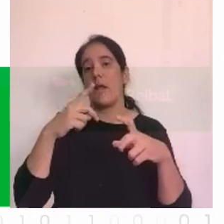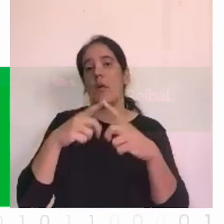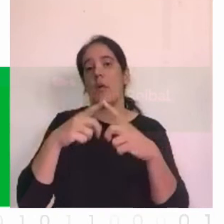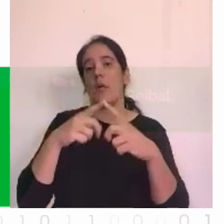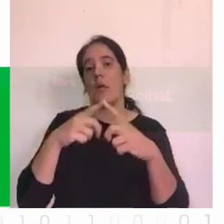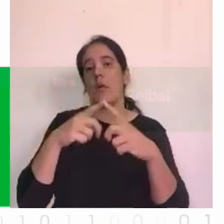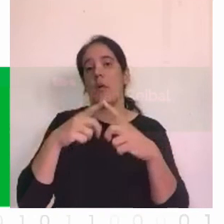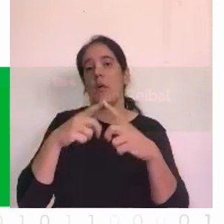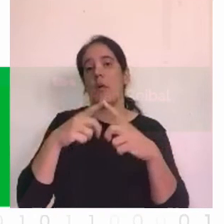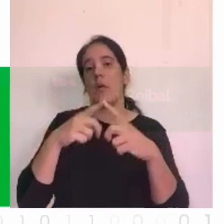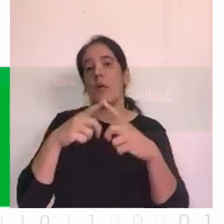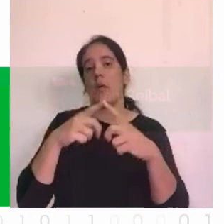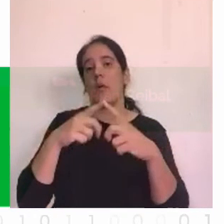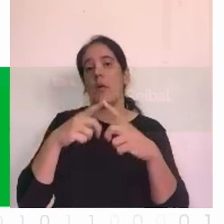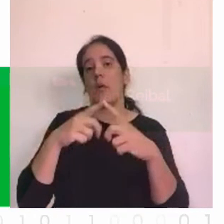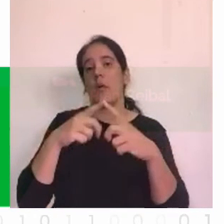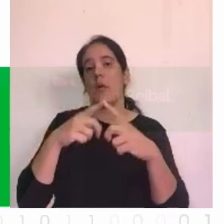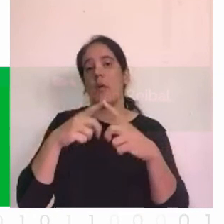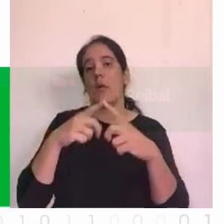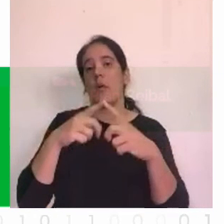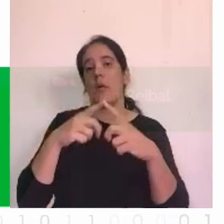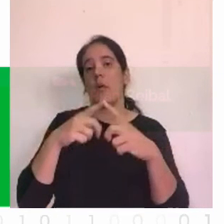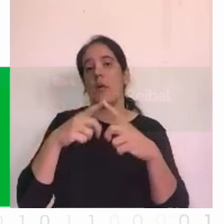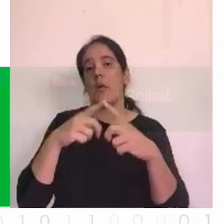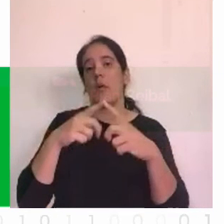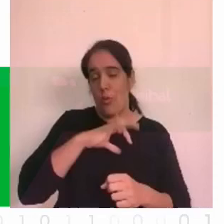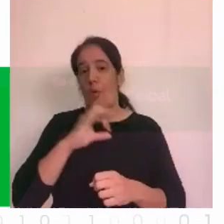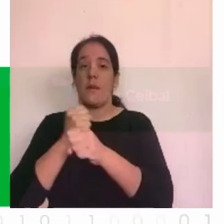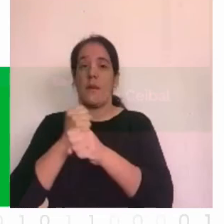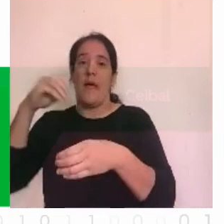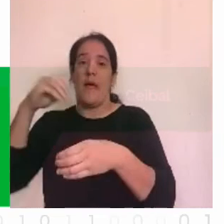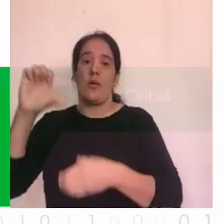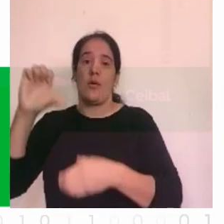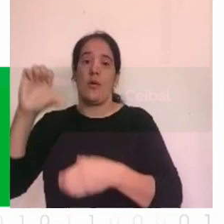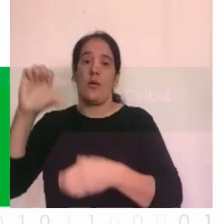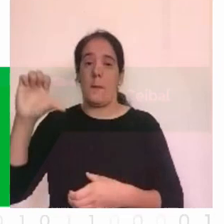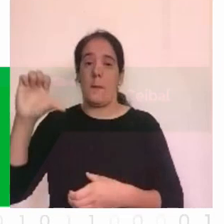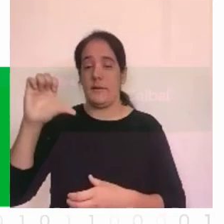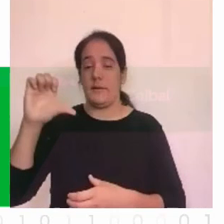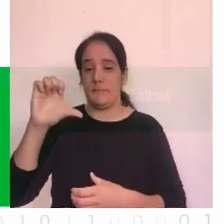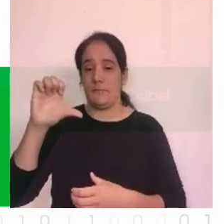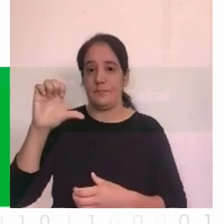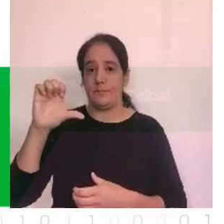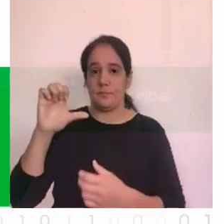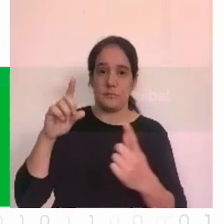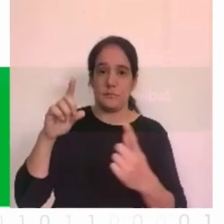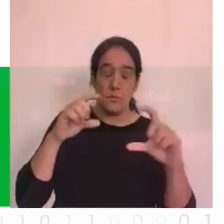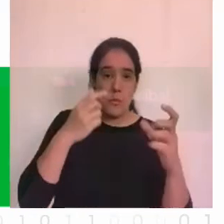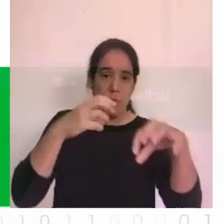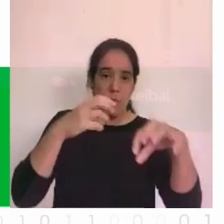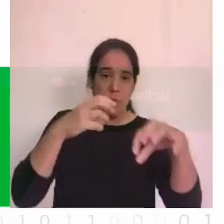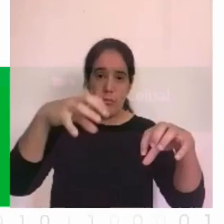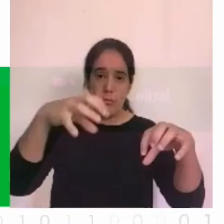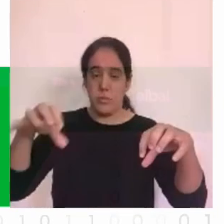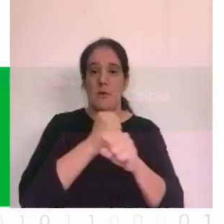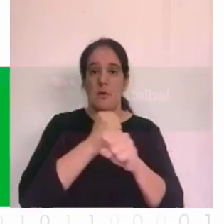que es el caso de la derecha, o independiente, que es el caso de la izquierda. Y ahí vemos que las categorías de los trabajadores en